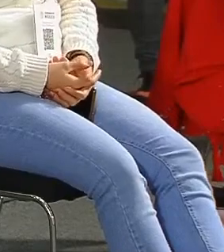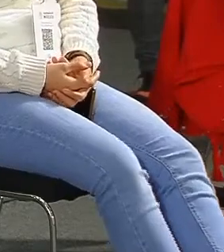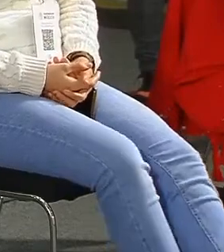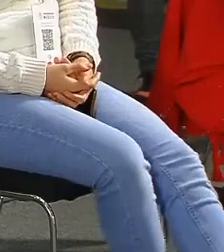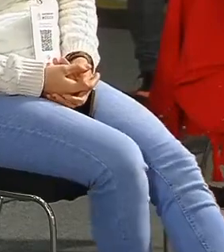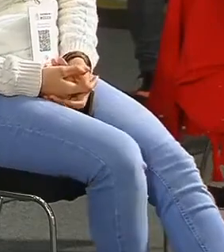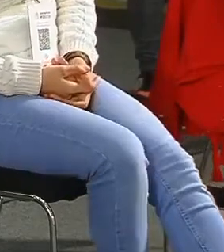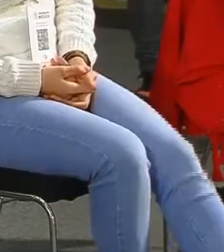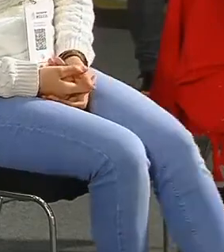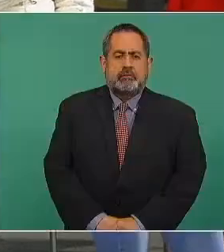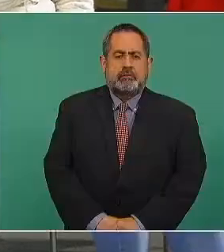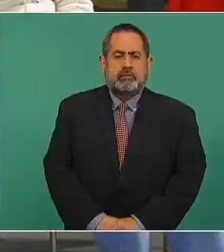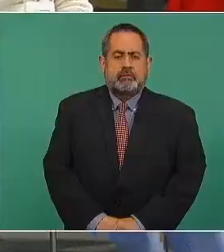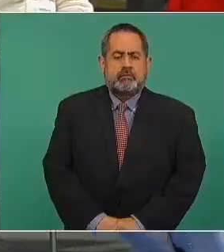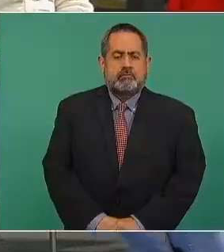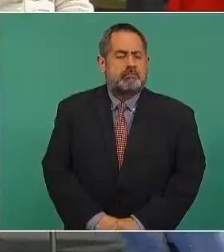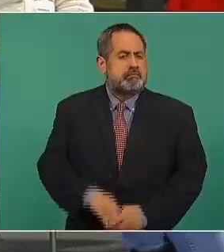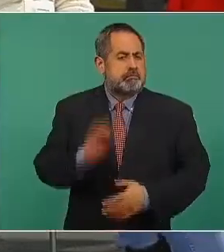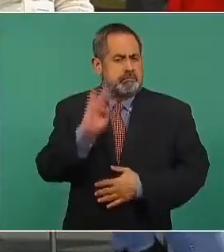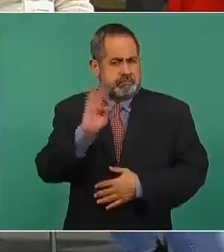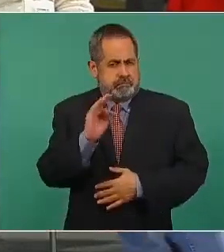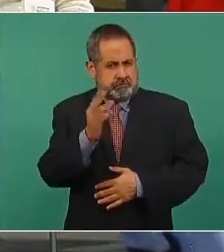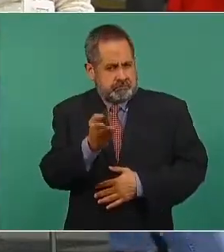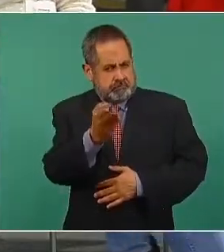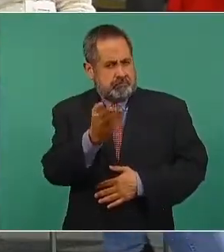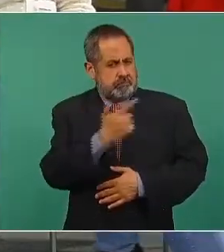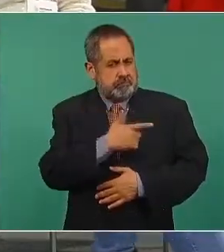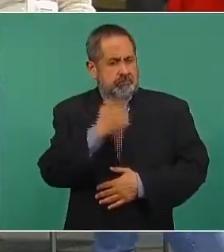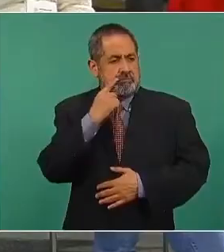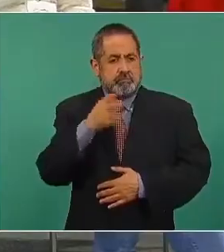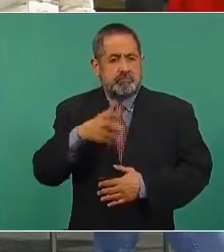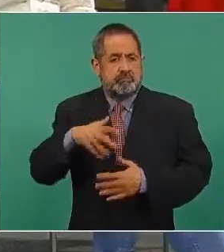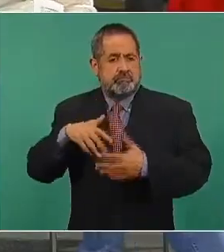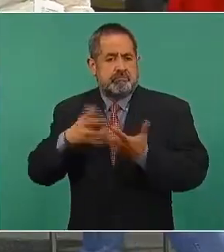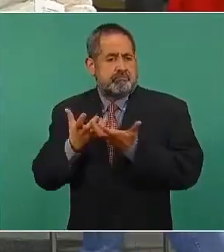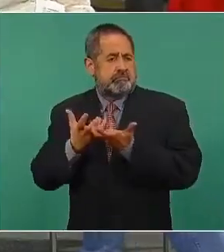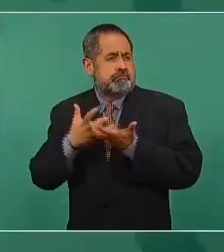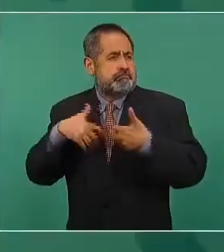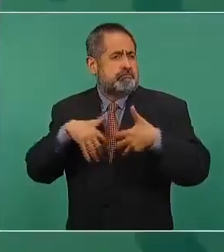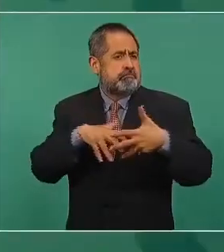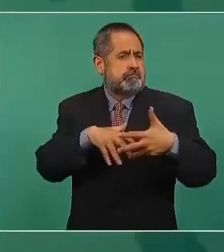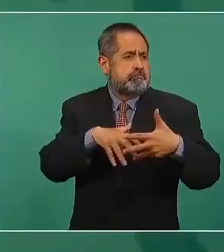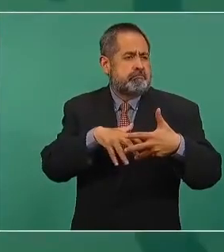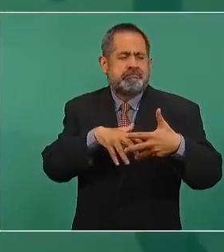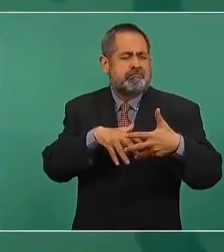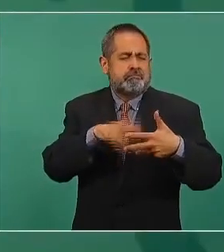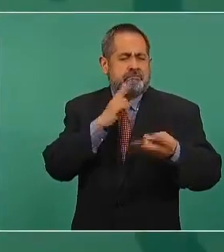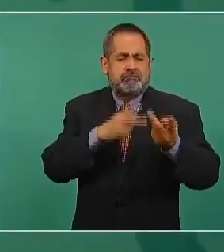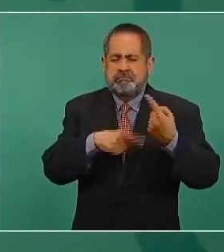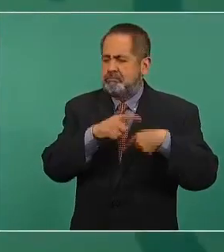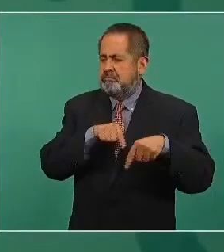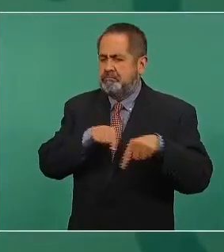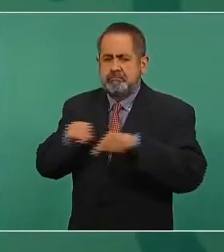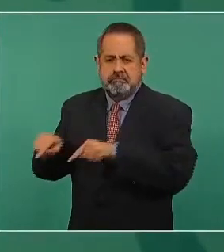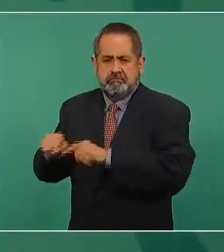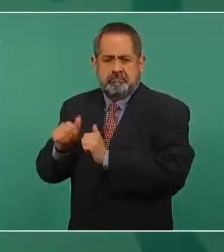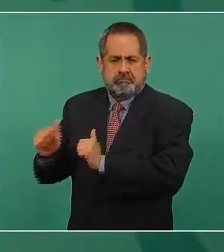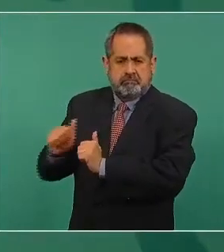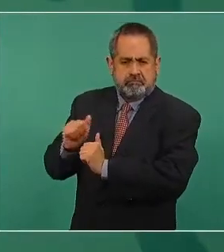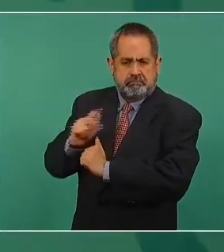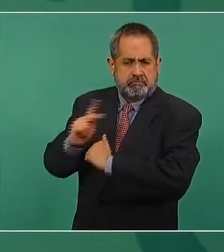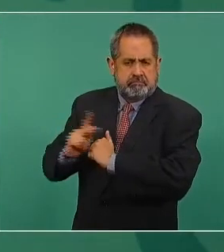¿Cómo? ¿Usted hubiera gustado que la marcha se hubiera realizado? Sencillamente no